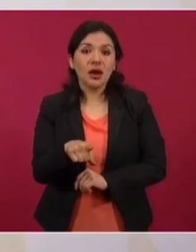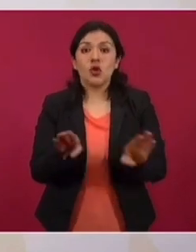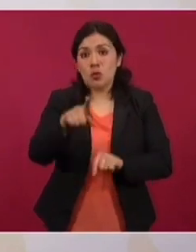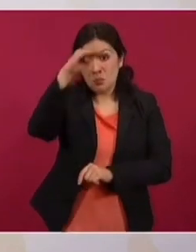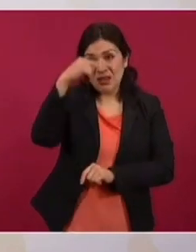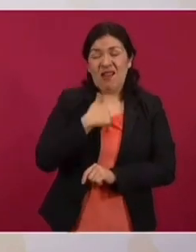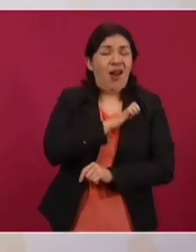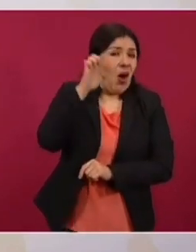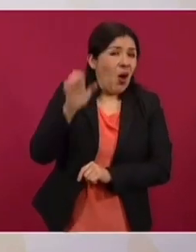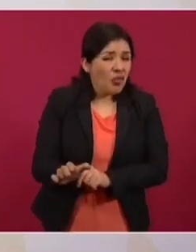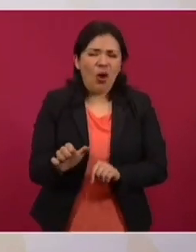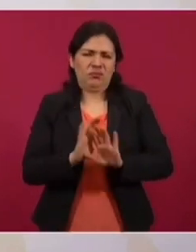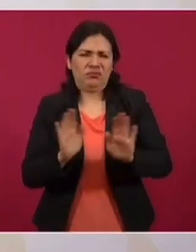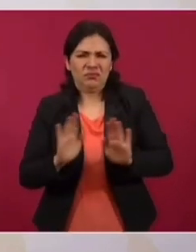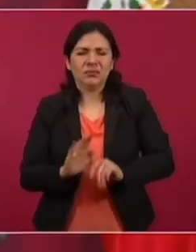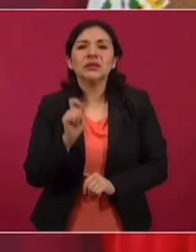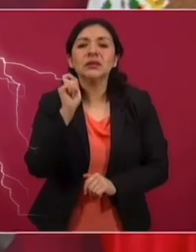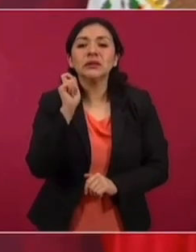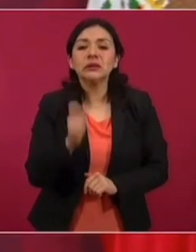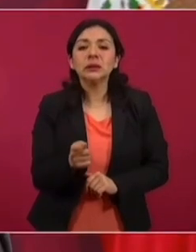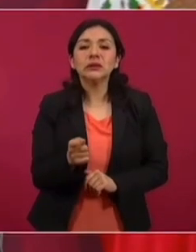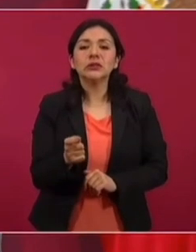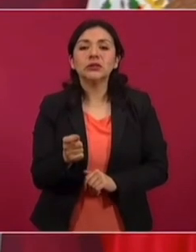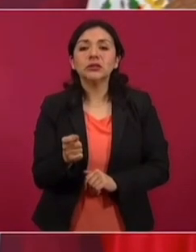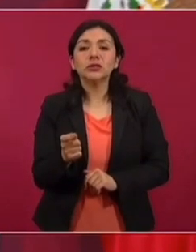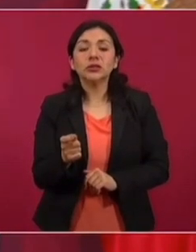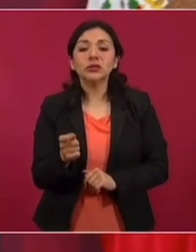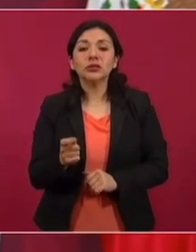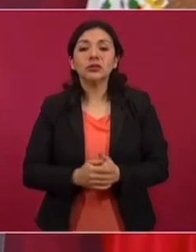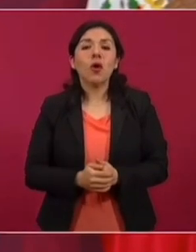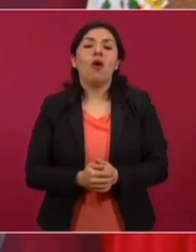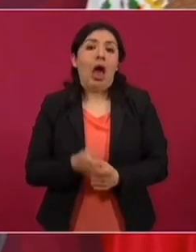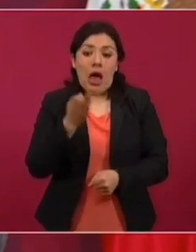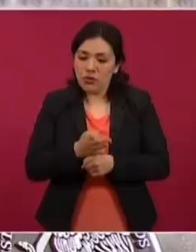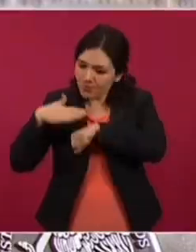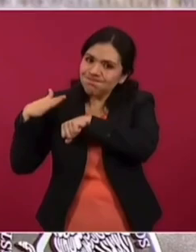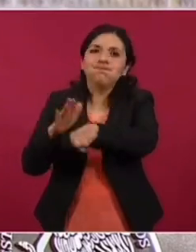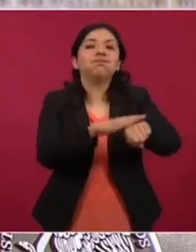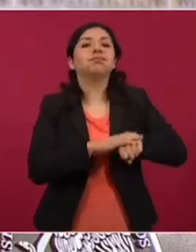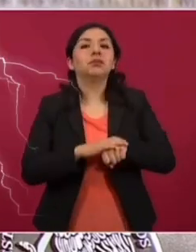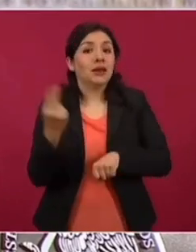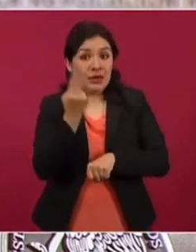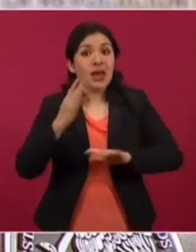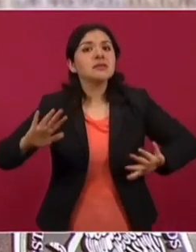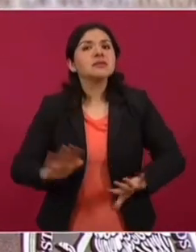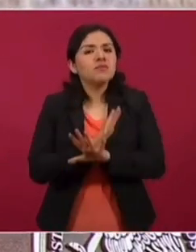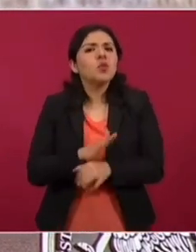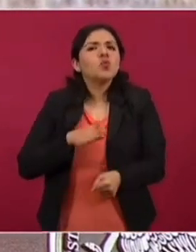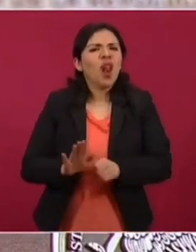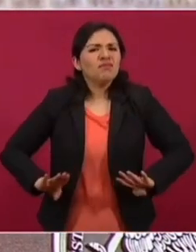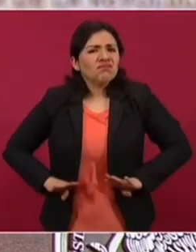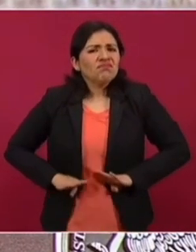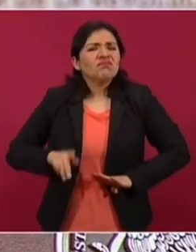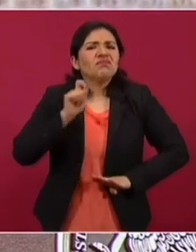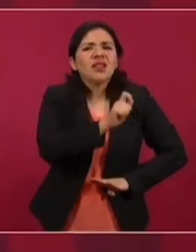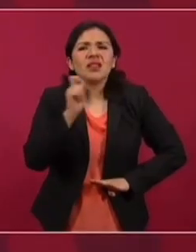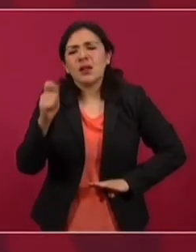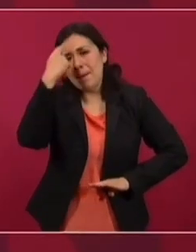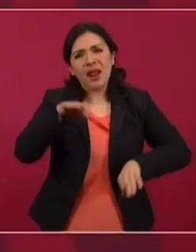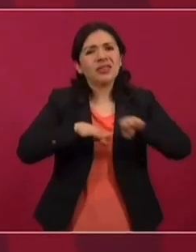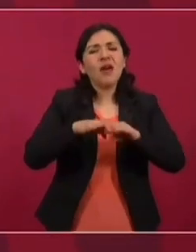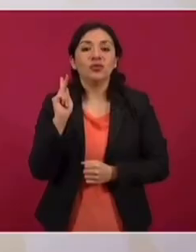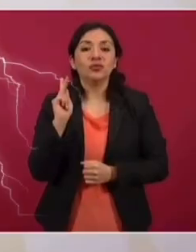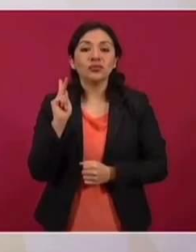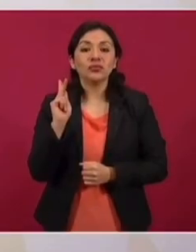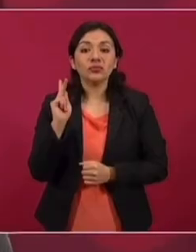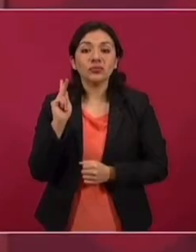fobia, es un llamado a que se modifique la actitud de los medios de información en